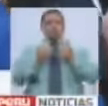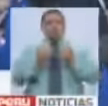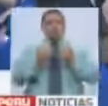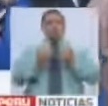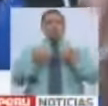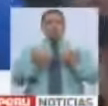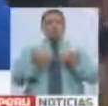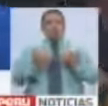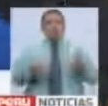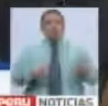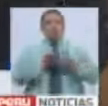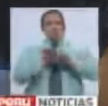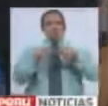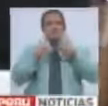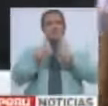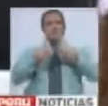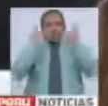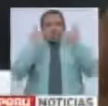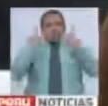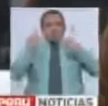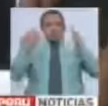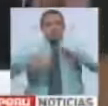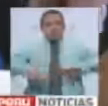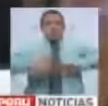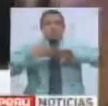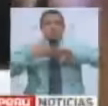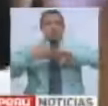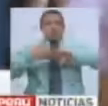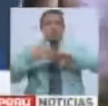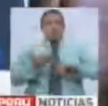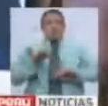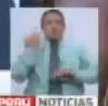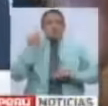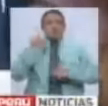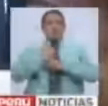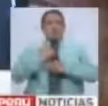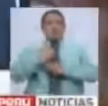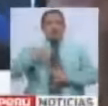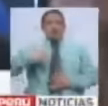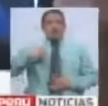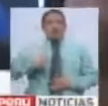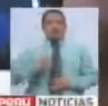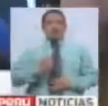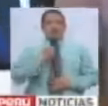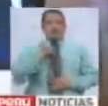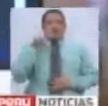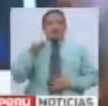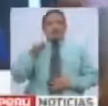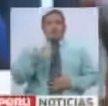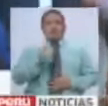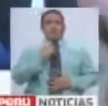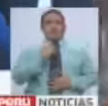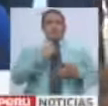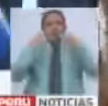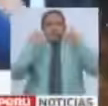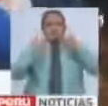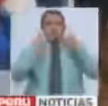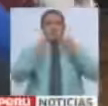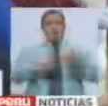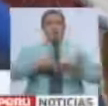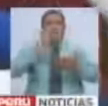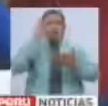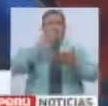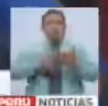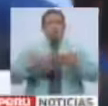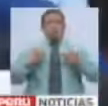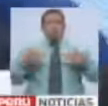y se dejó en un convenio con la gestión anterior. Bueno, pues todo eso está sujeto a una serie de evaluaciones por